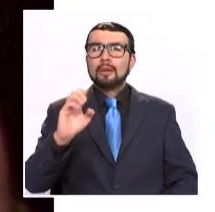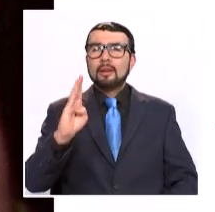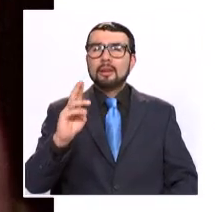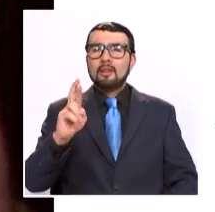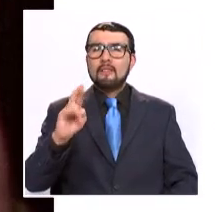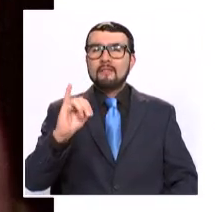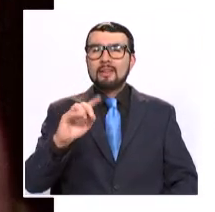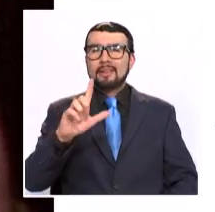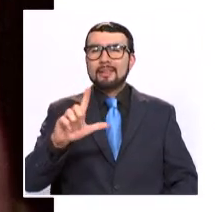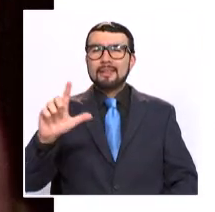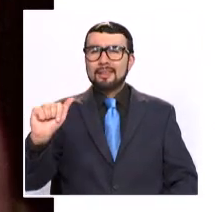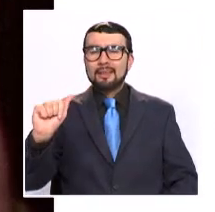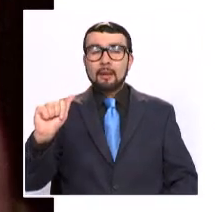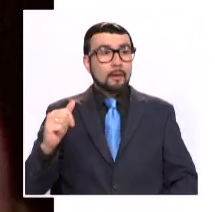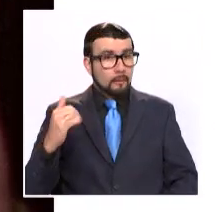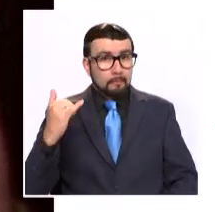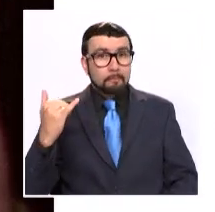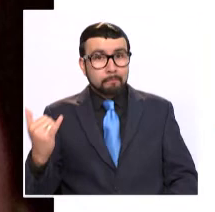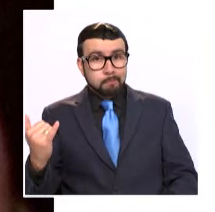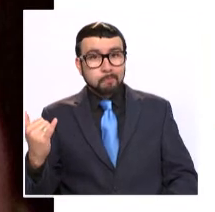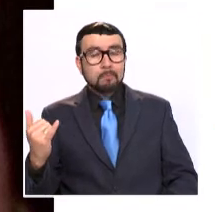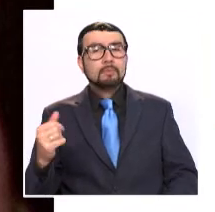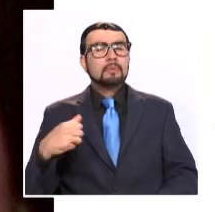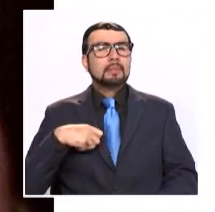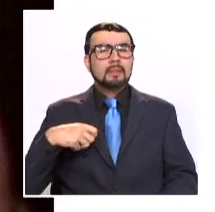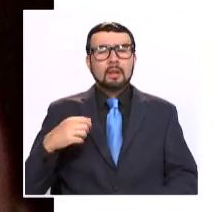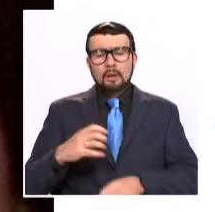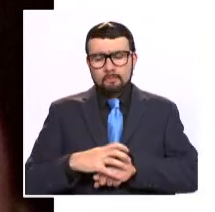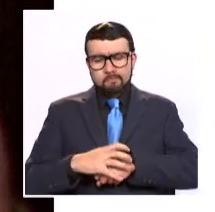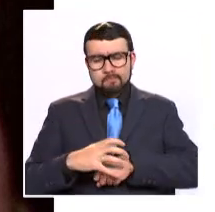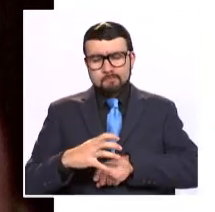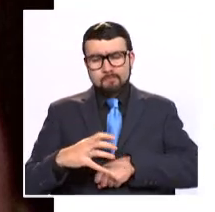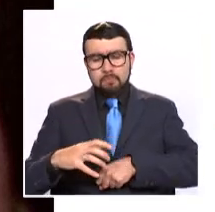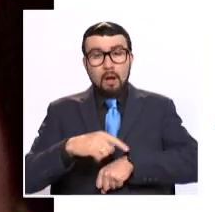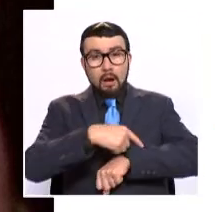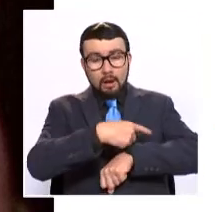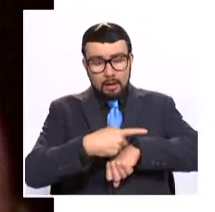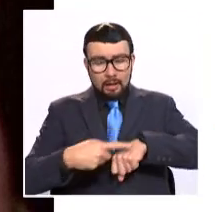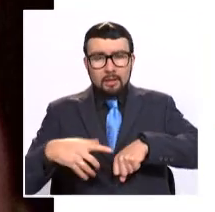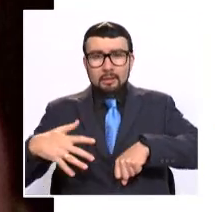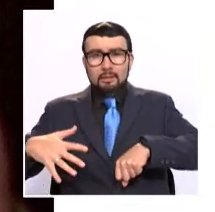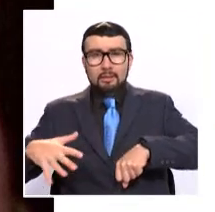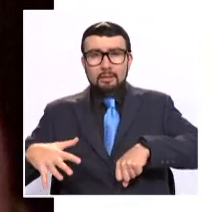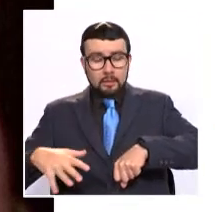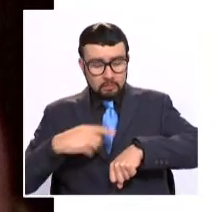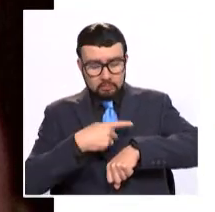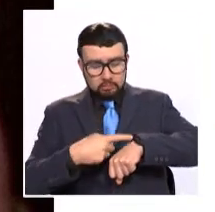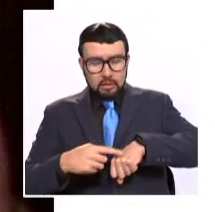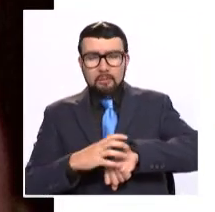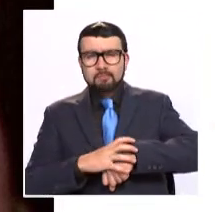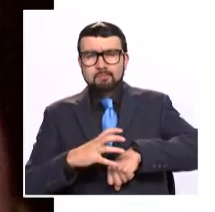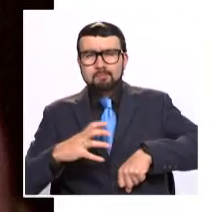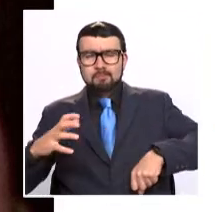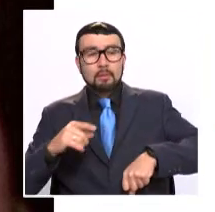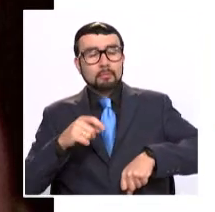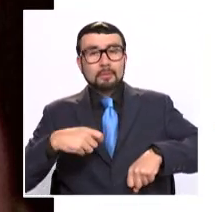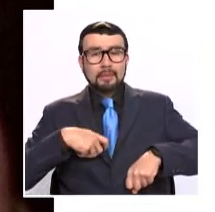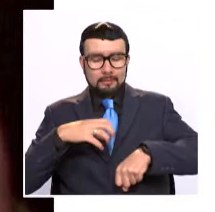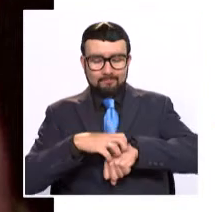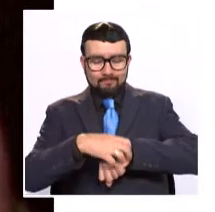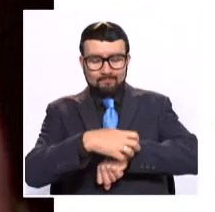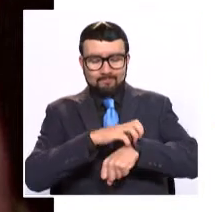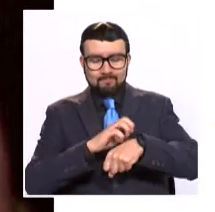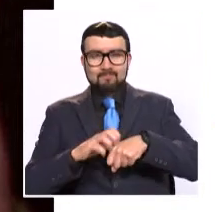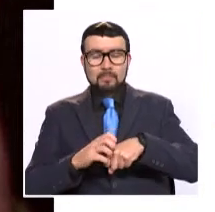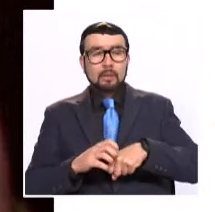lesiones que se están dando por inflamación del nervio causada por el virus del herpes, y esto